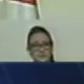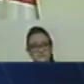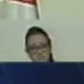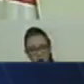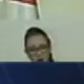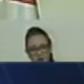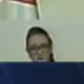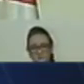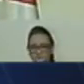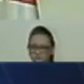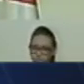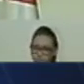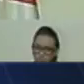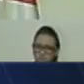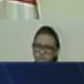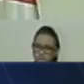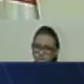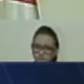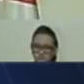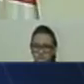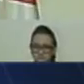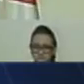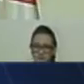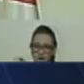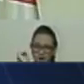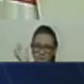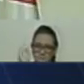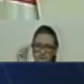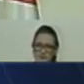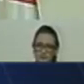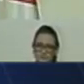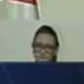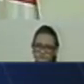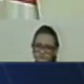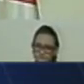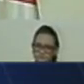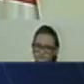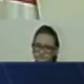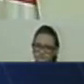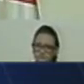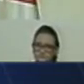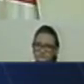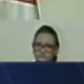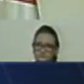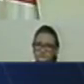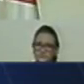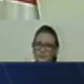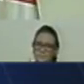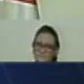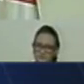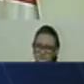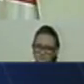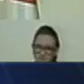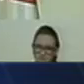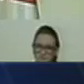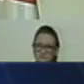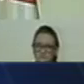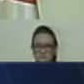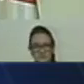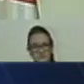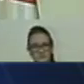garantías aún para una campaña electoral buena, equilibrada, participativa,